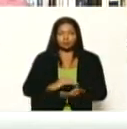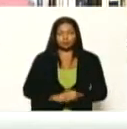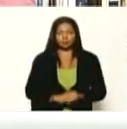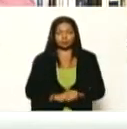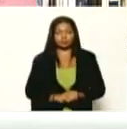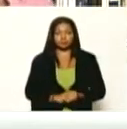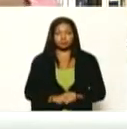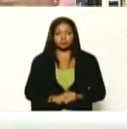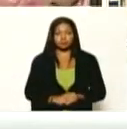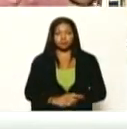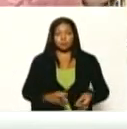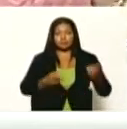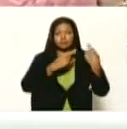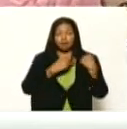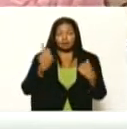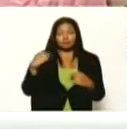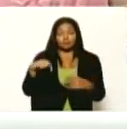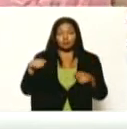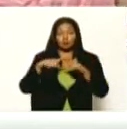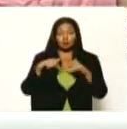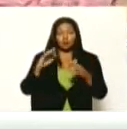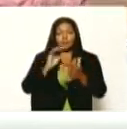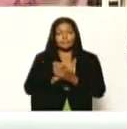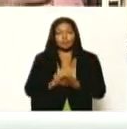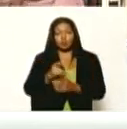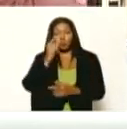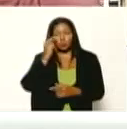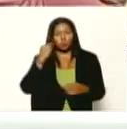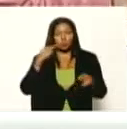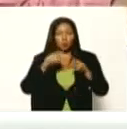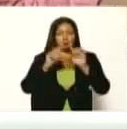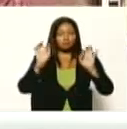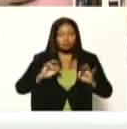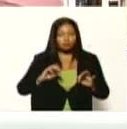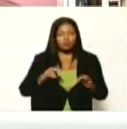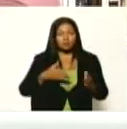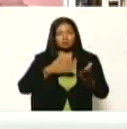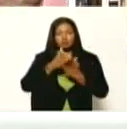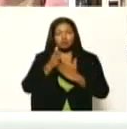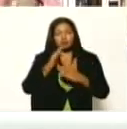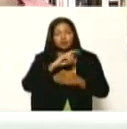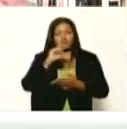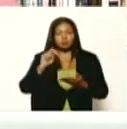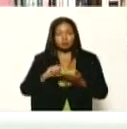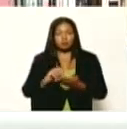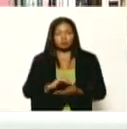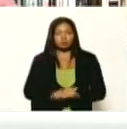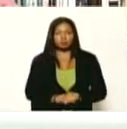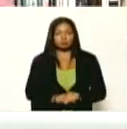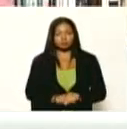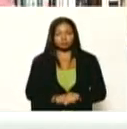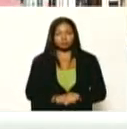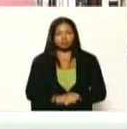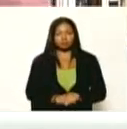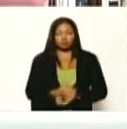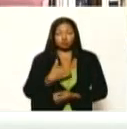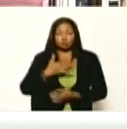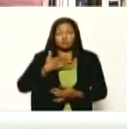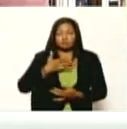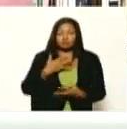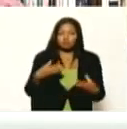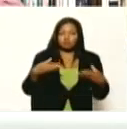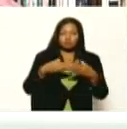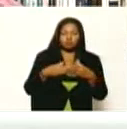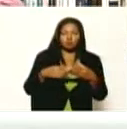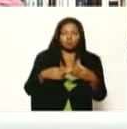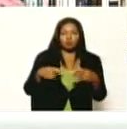las responsabilidades que tengo junto a mis compañeros del alto mando político, de la Dirección Nacional, del Gran Polo Patriótico. Yo me siento parte de un